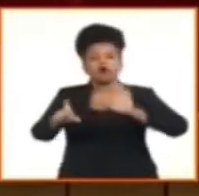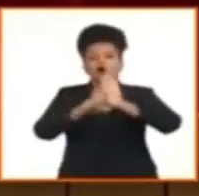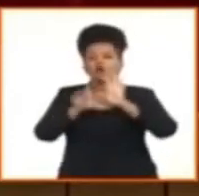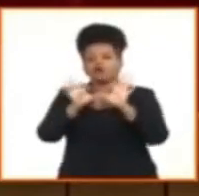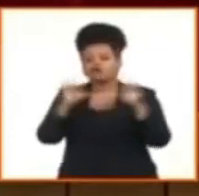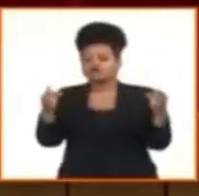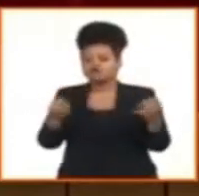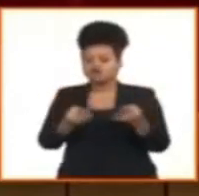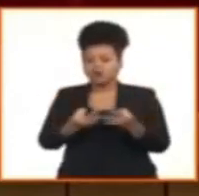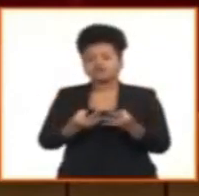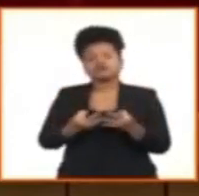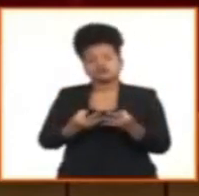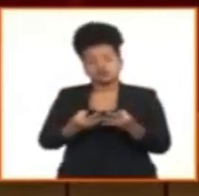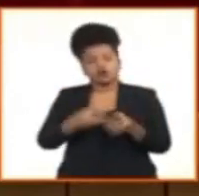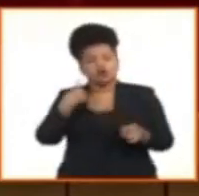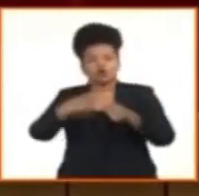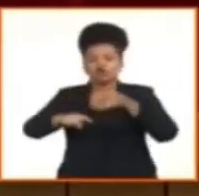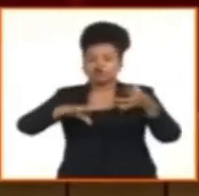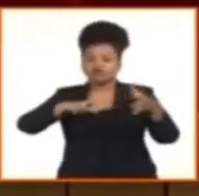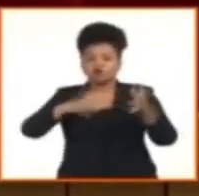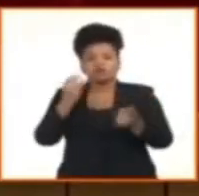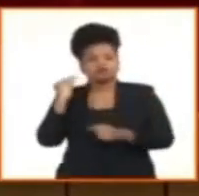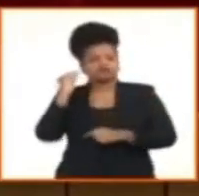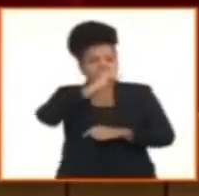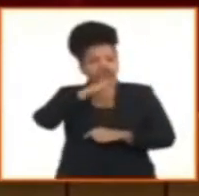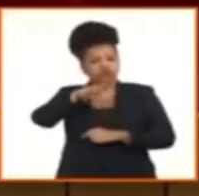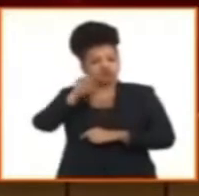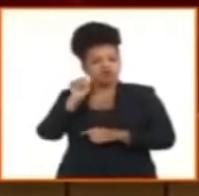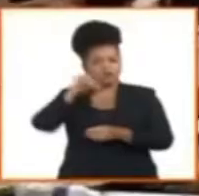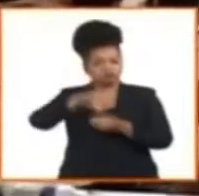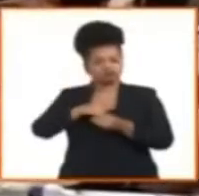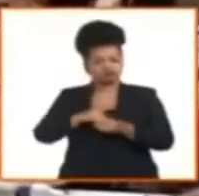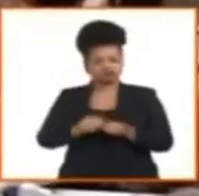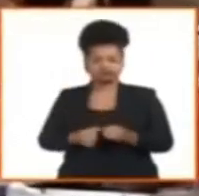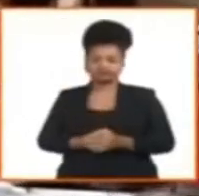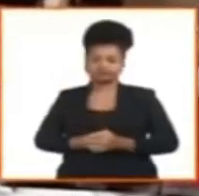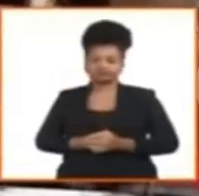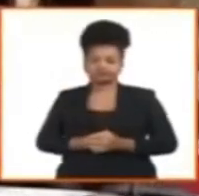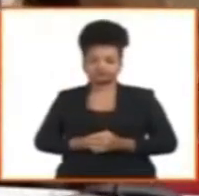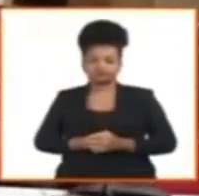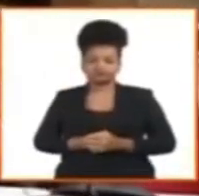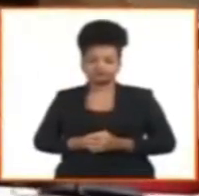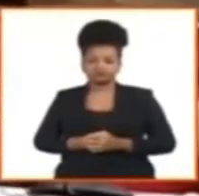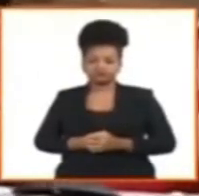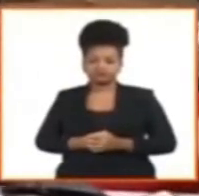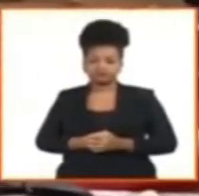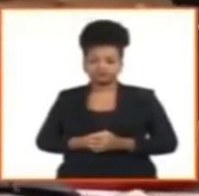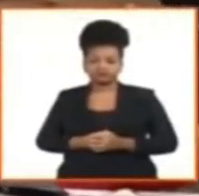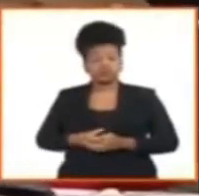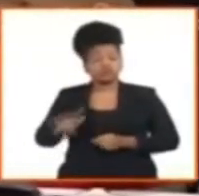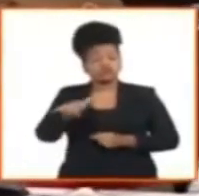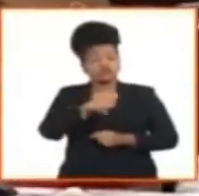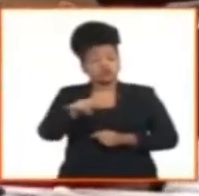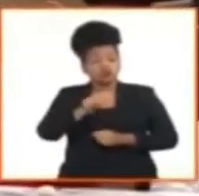familias emancipador, inclusivo y humanista. También se ha tratado de tergiversar la situación